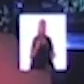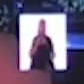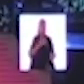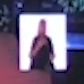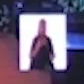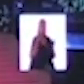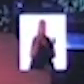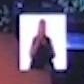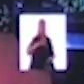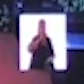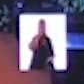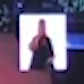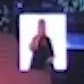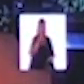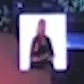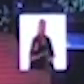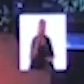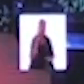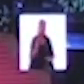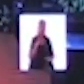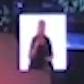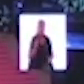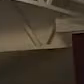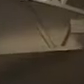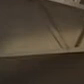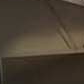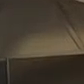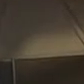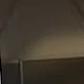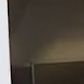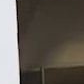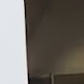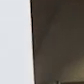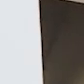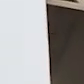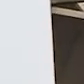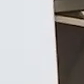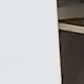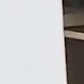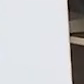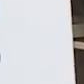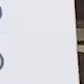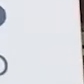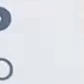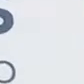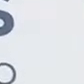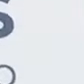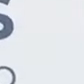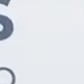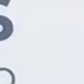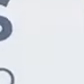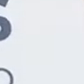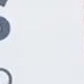de violencia, solo en este año. Es así como desde el sitio donde hace un año rindió